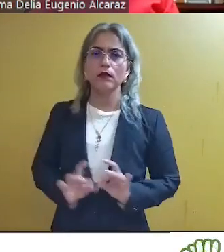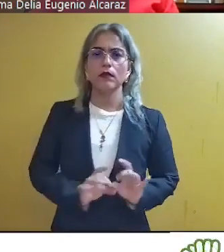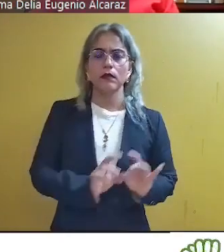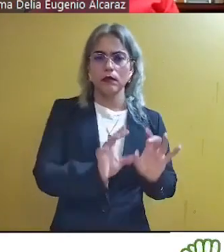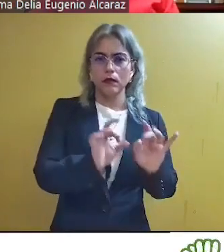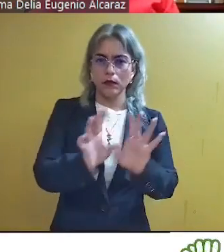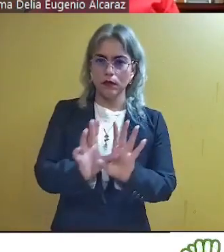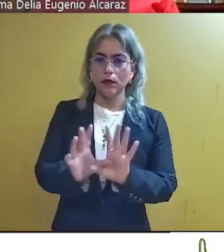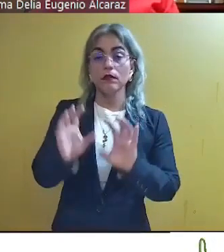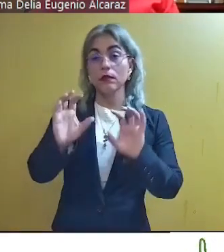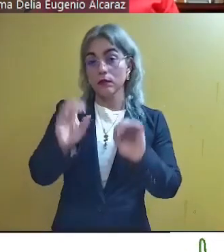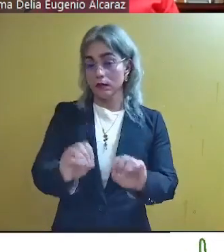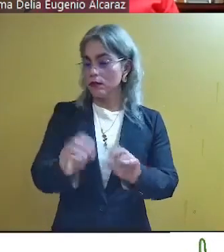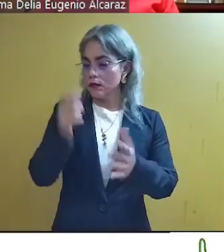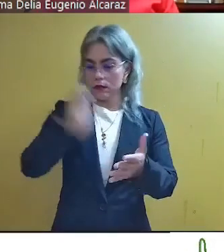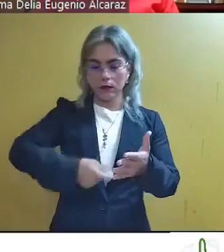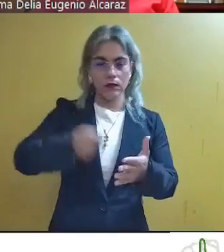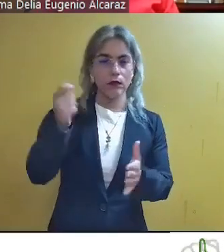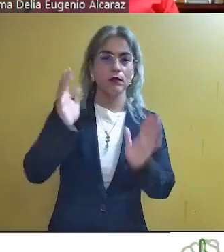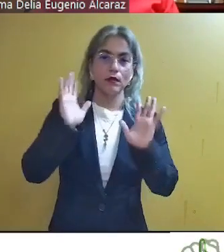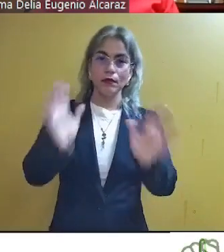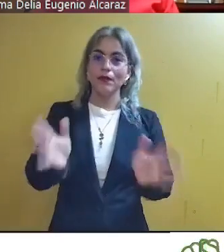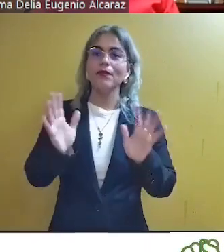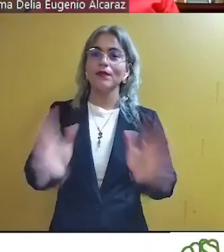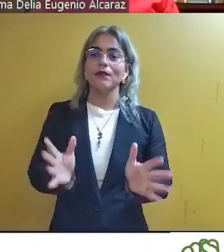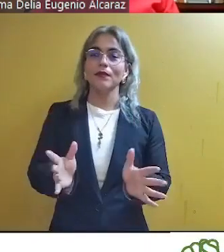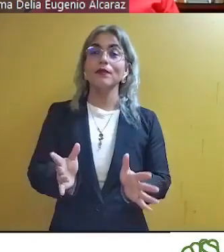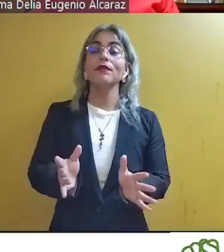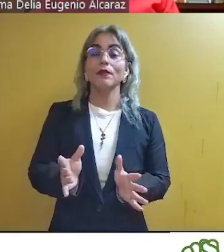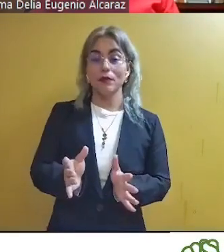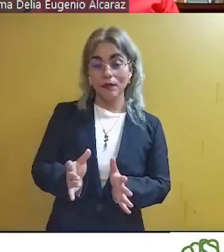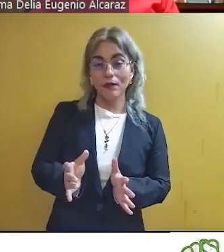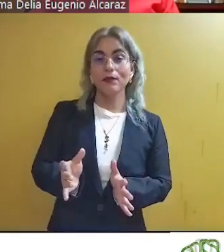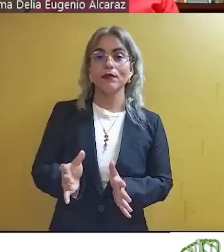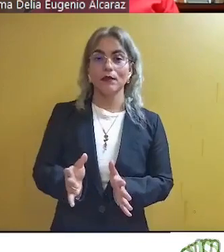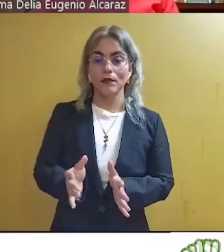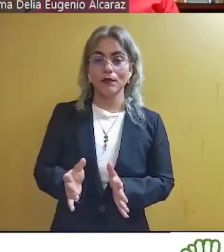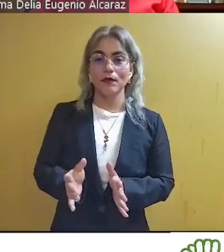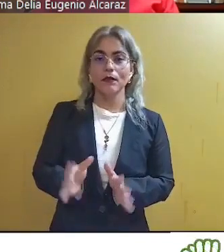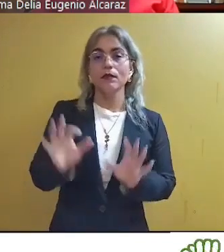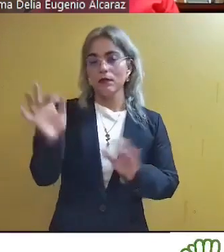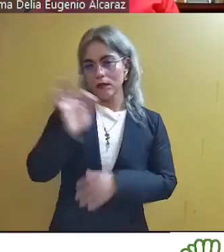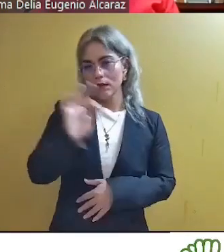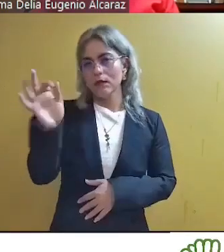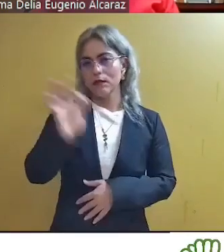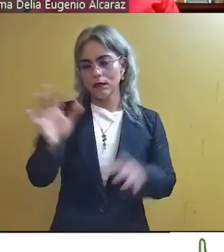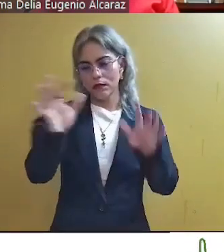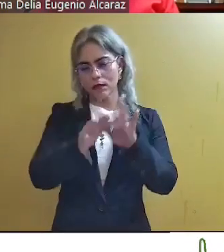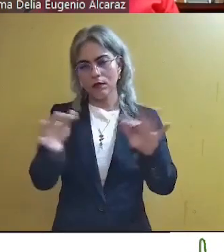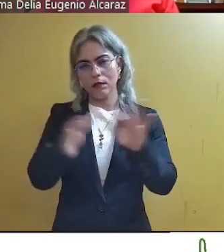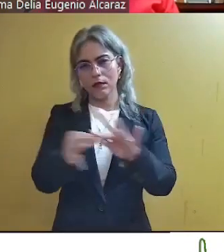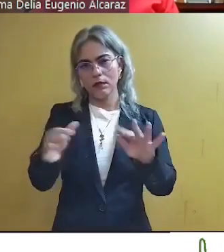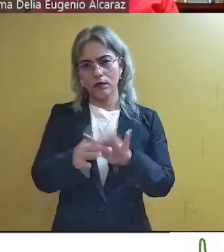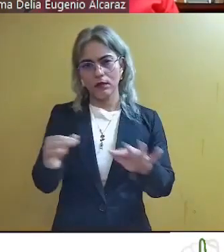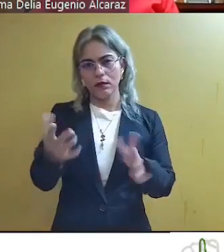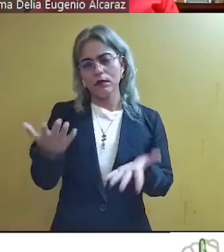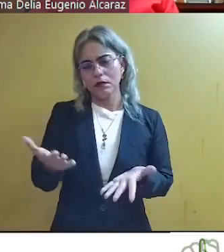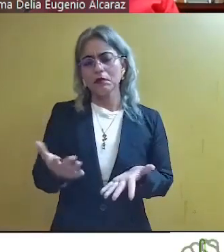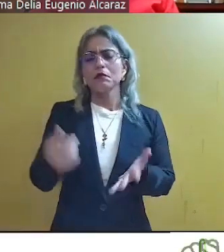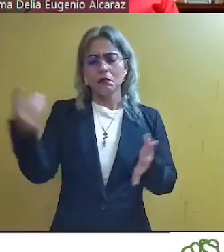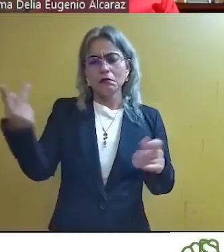o definitivas de cómo debe liquidarse lo condenado en lo principal o en su caso establecer debidamente el impedimento material o legal para